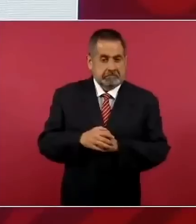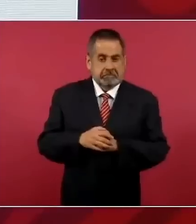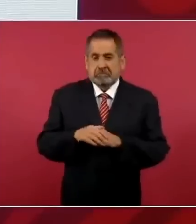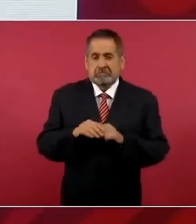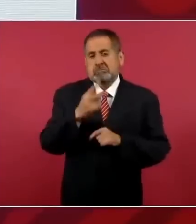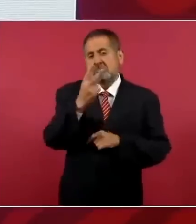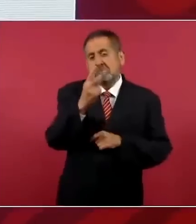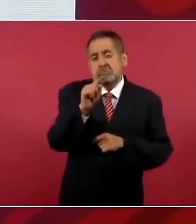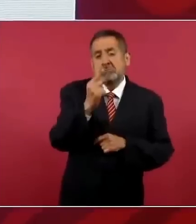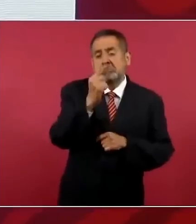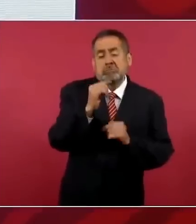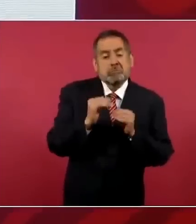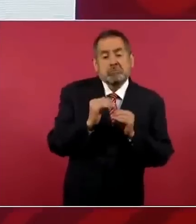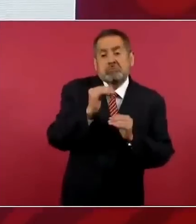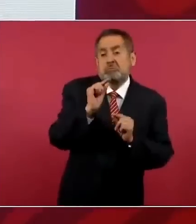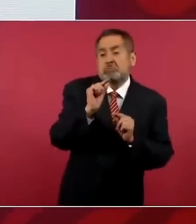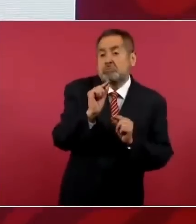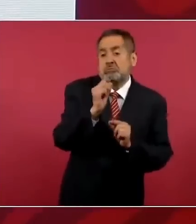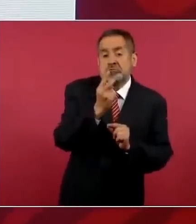2.1,